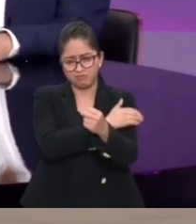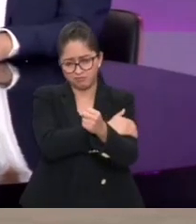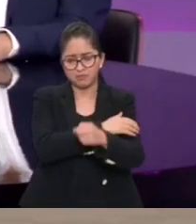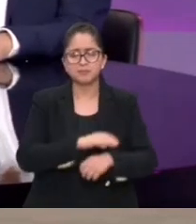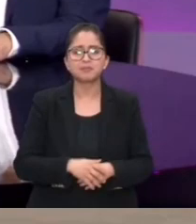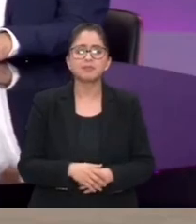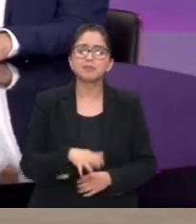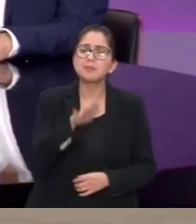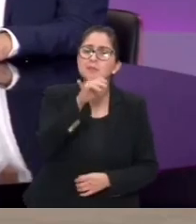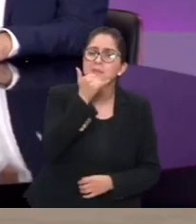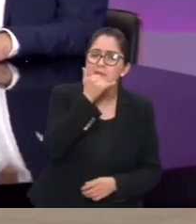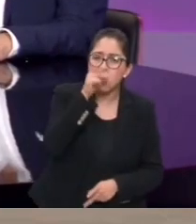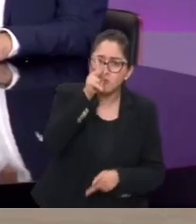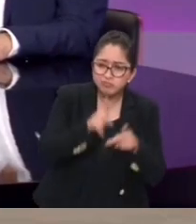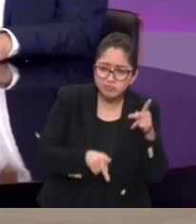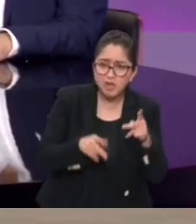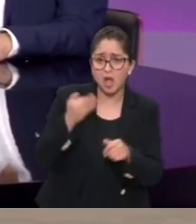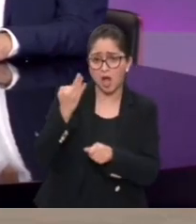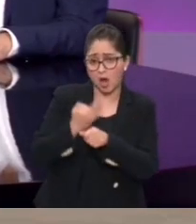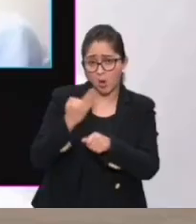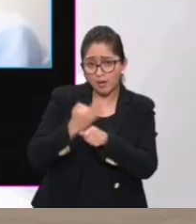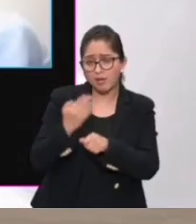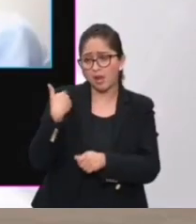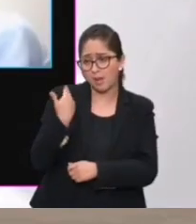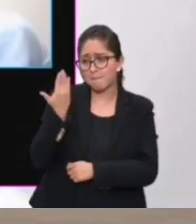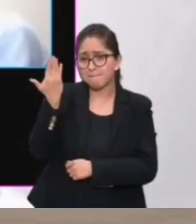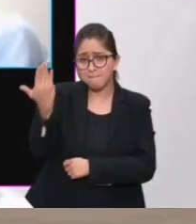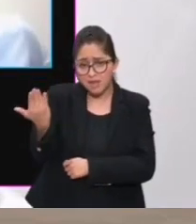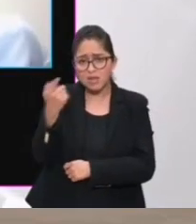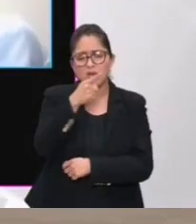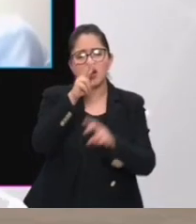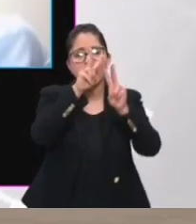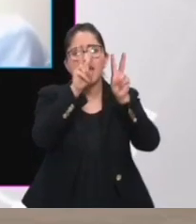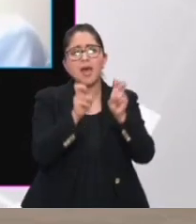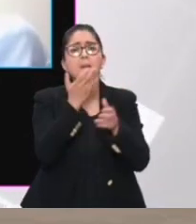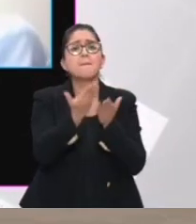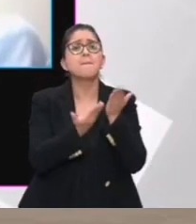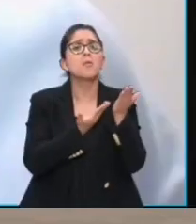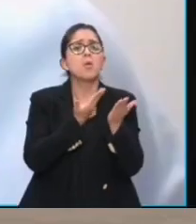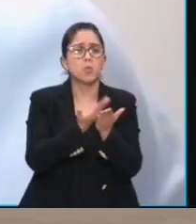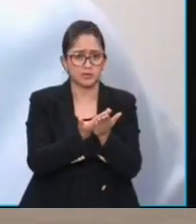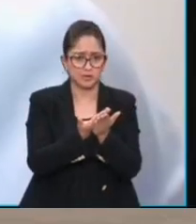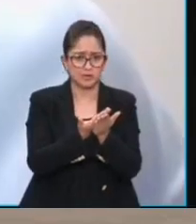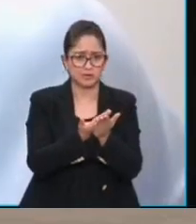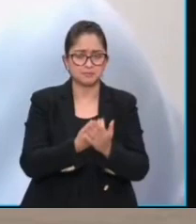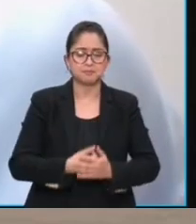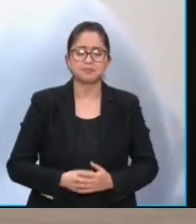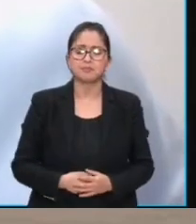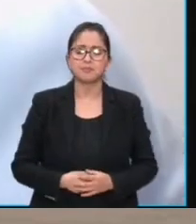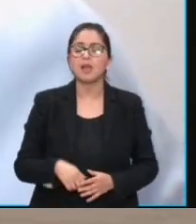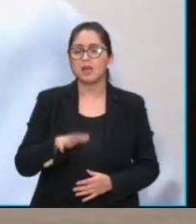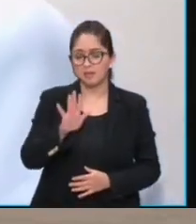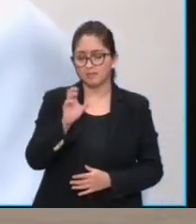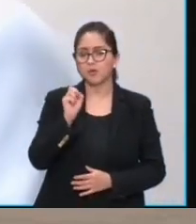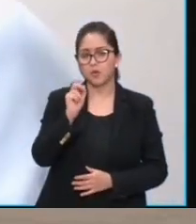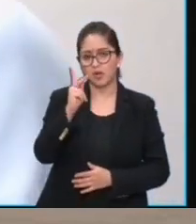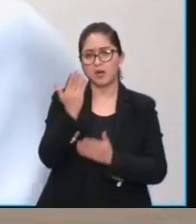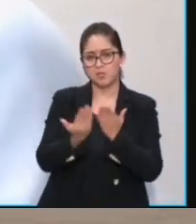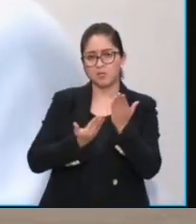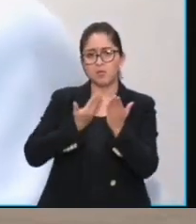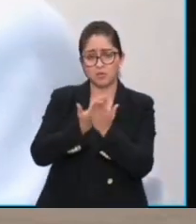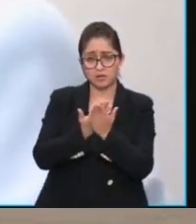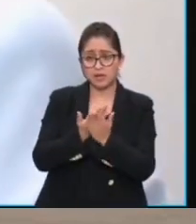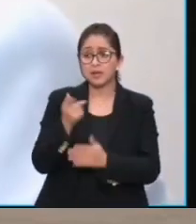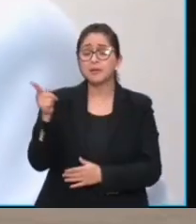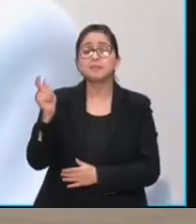favor, que tenga en materia legislativa. Propuestas, Morena. Muy bien. Lo que vamos a hacer es aumentar el presupuesto destinado a la